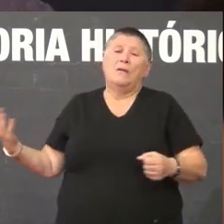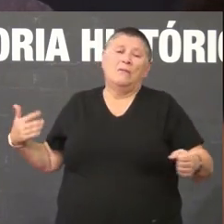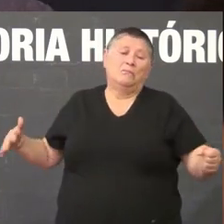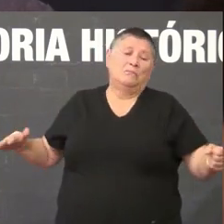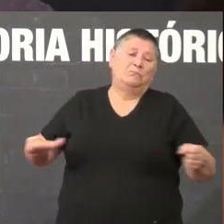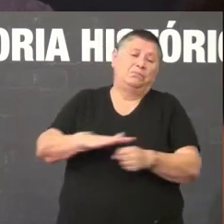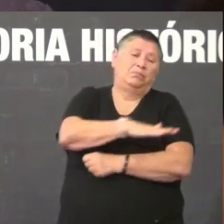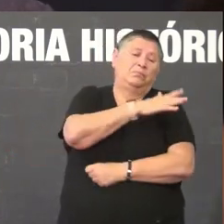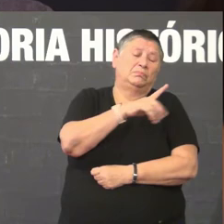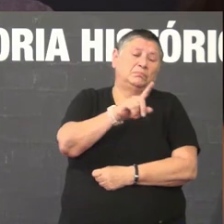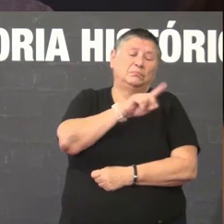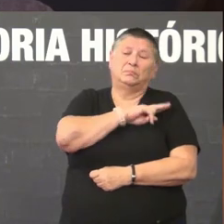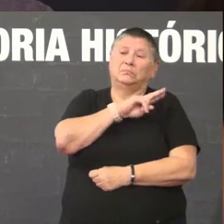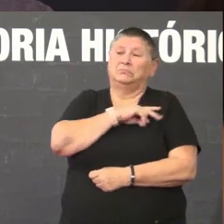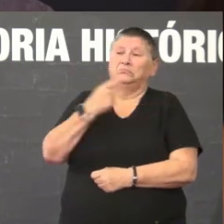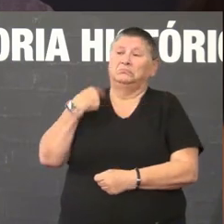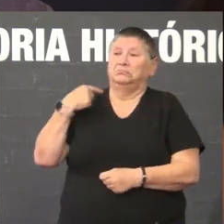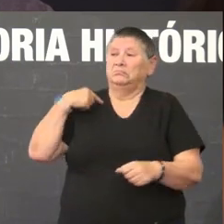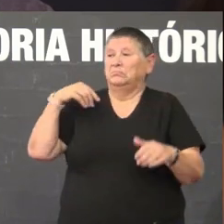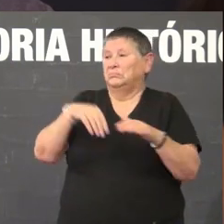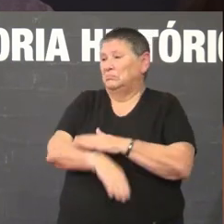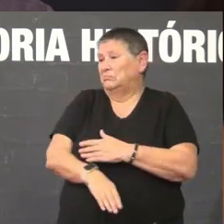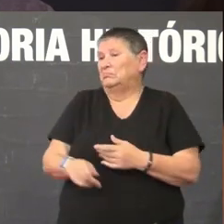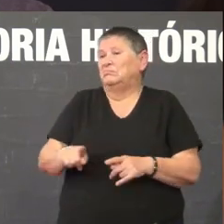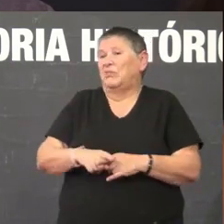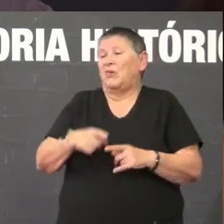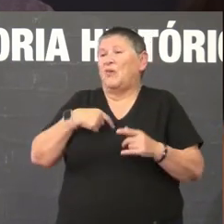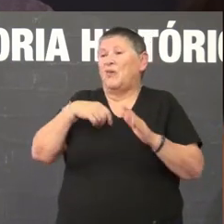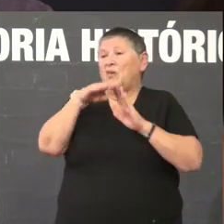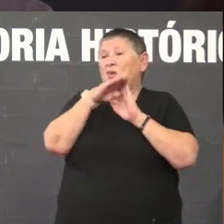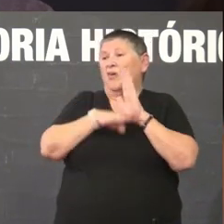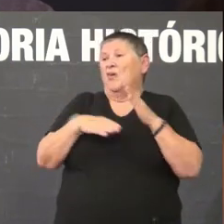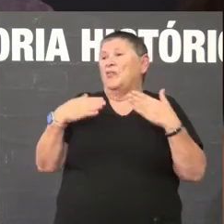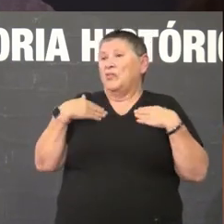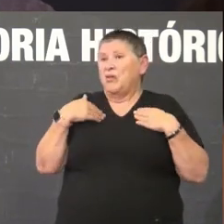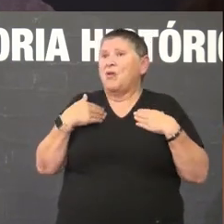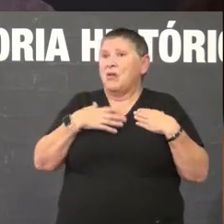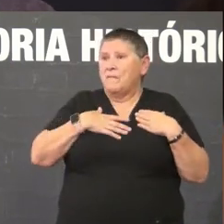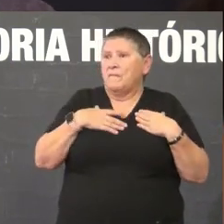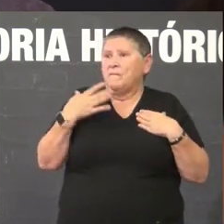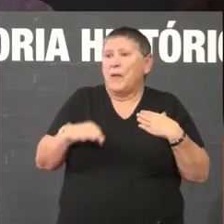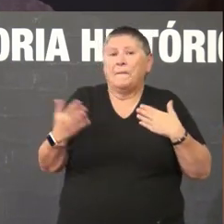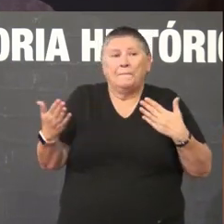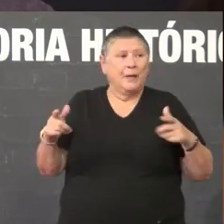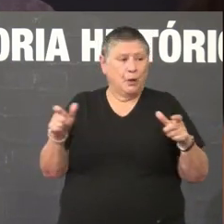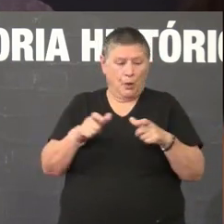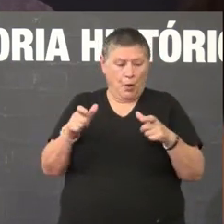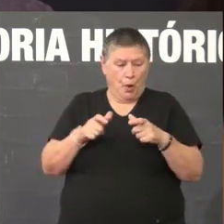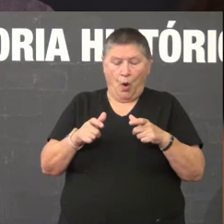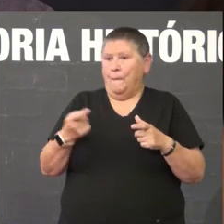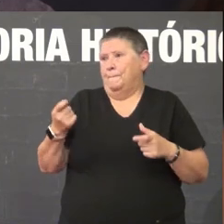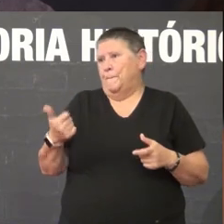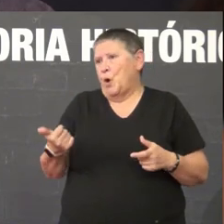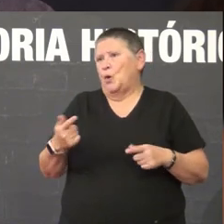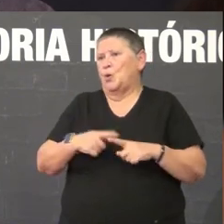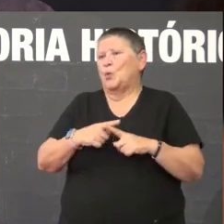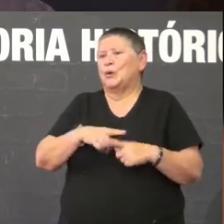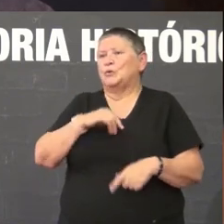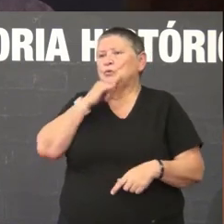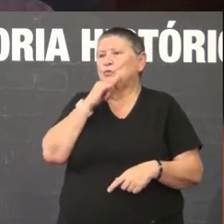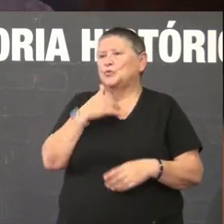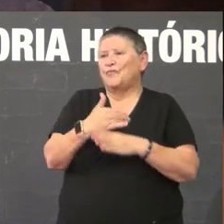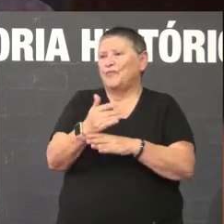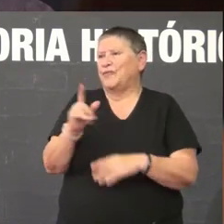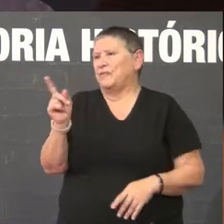un exército de derrotados, tiñamos convicións, pero éramos poucos, non éramos os suficientes, e quens